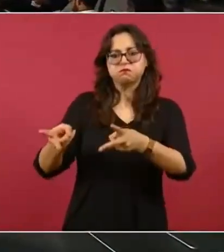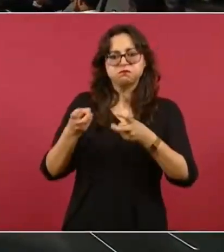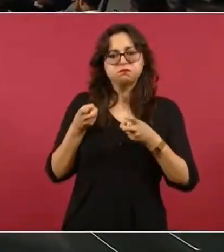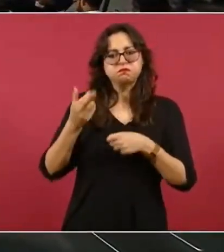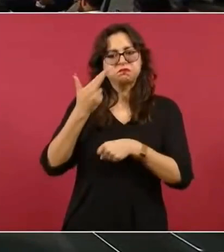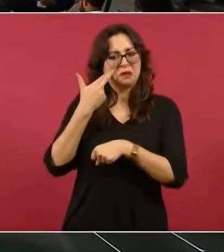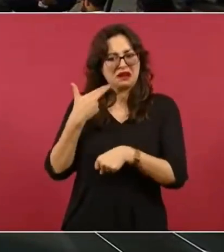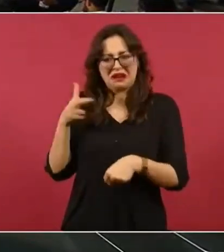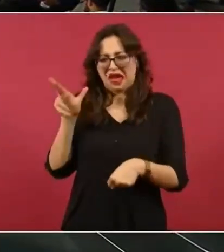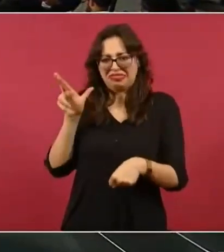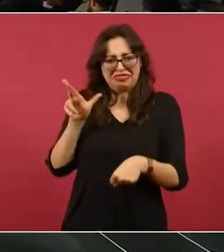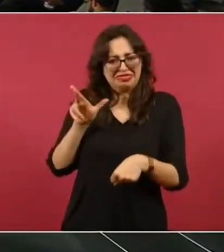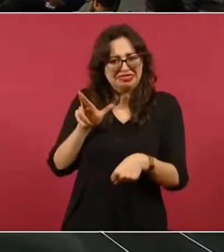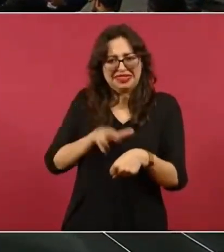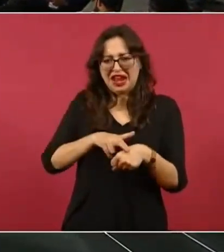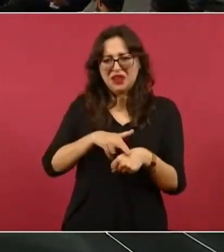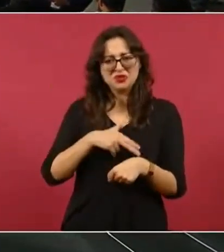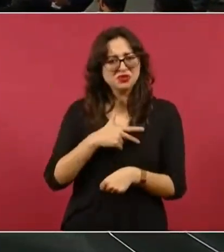y